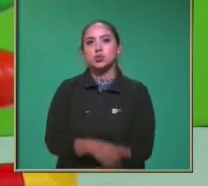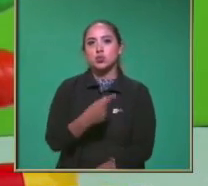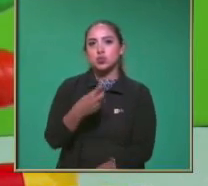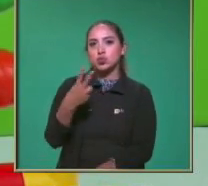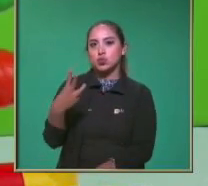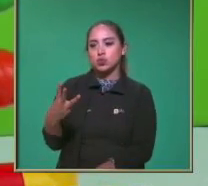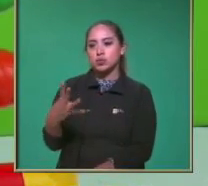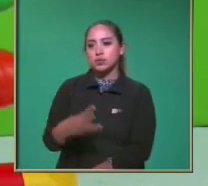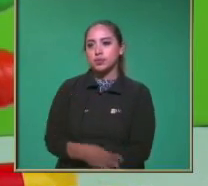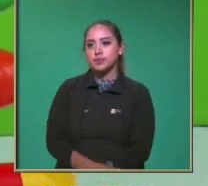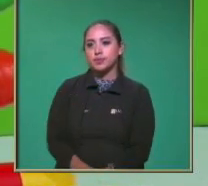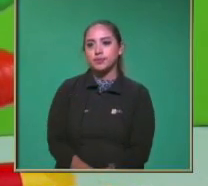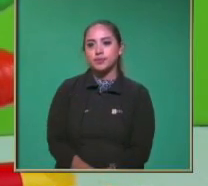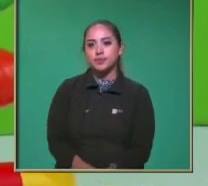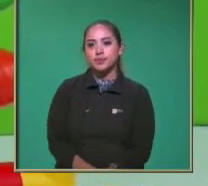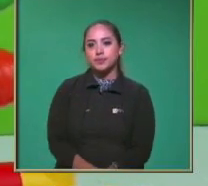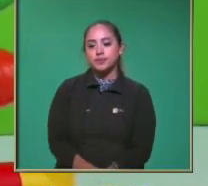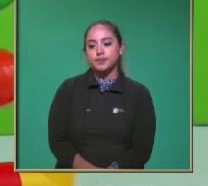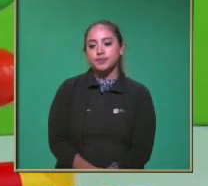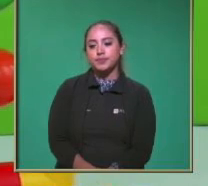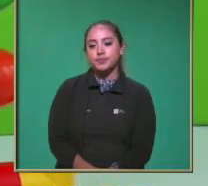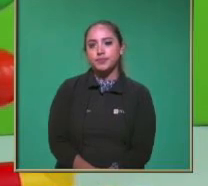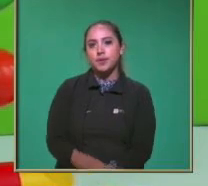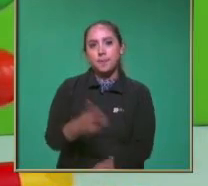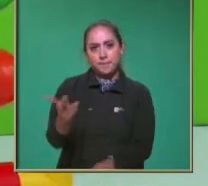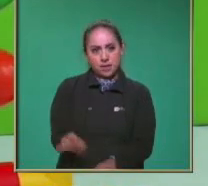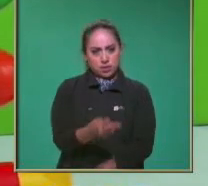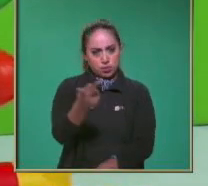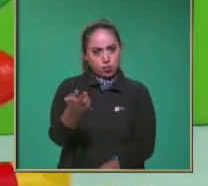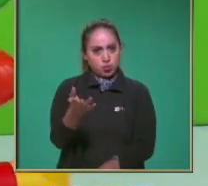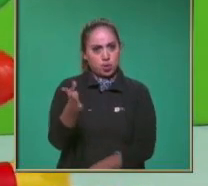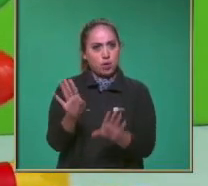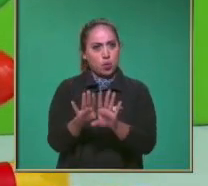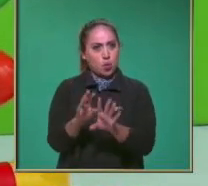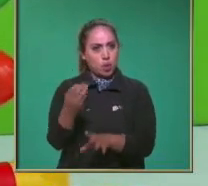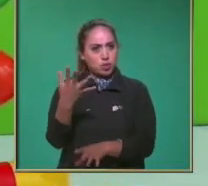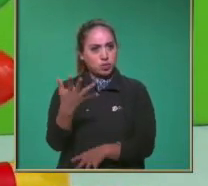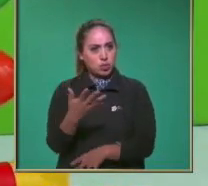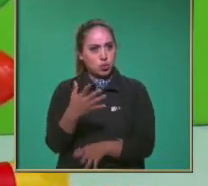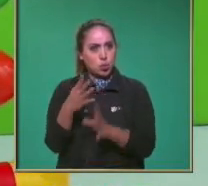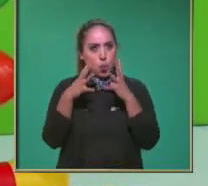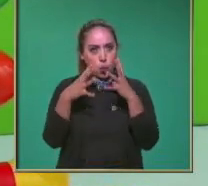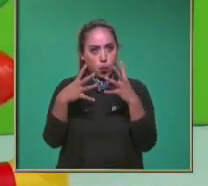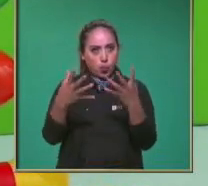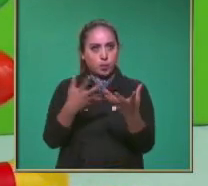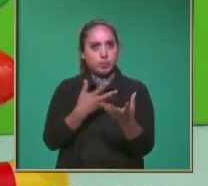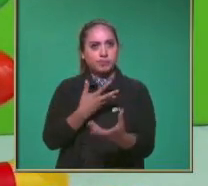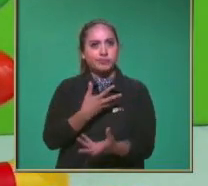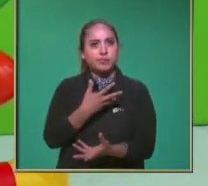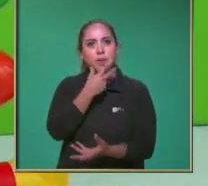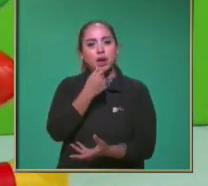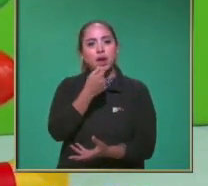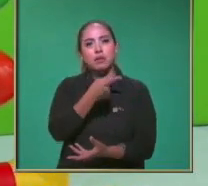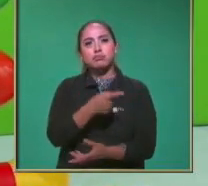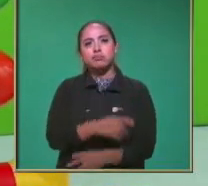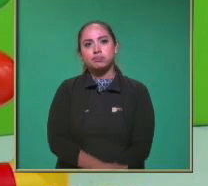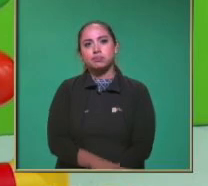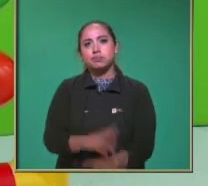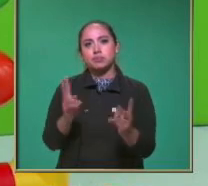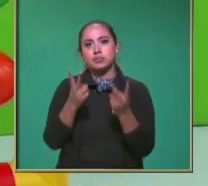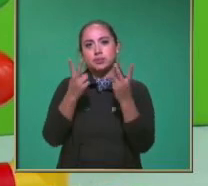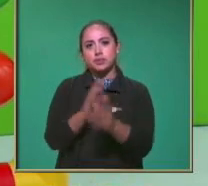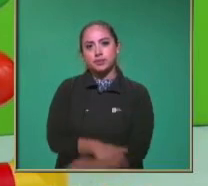1, 2, 3 para sus amigas. Así es, entonces la pregunta dice, ¿cuántos globos le quedarían al señor para vender? Vamos a contar cuántos le